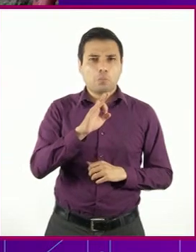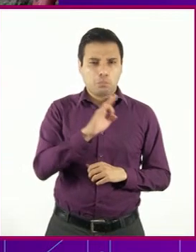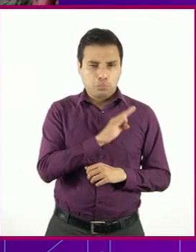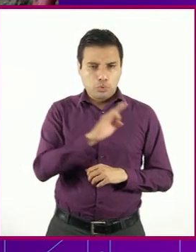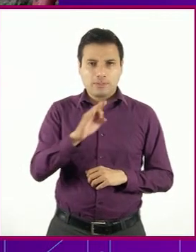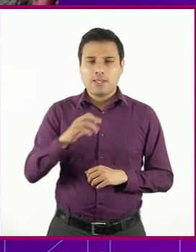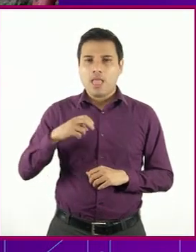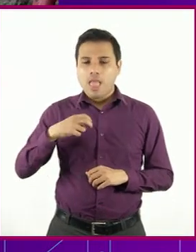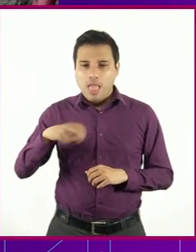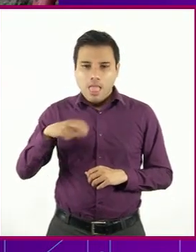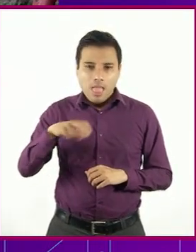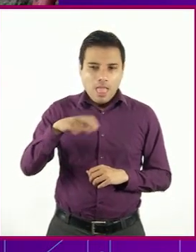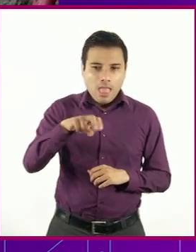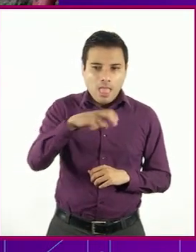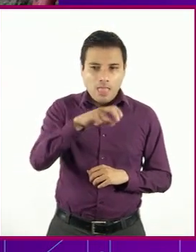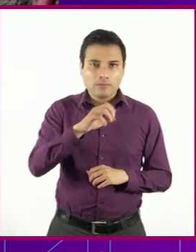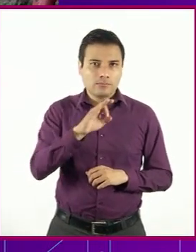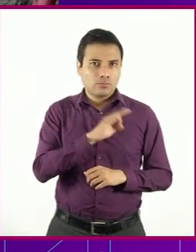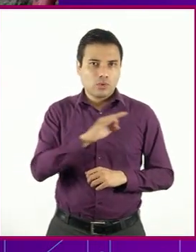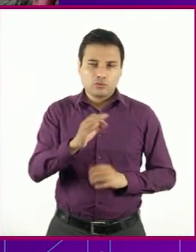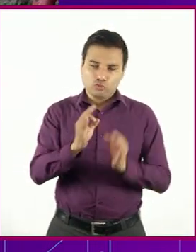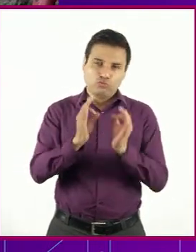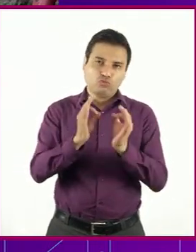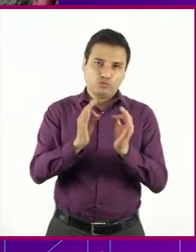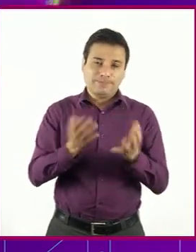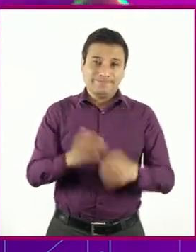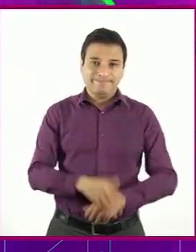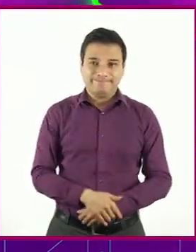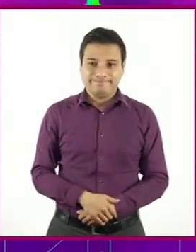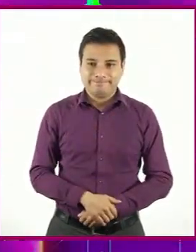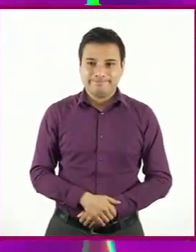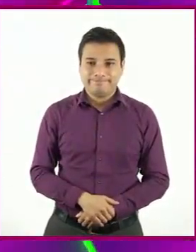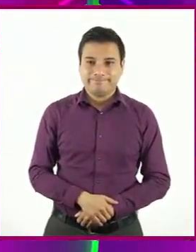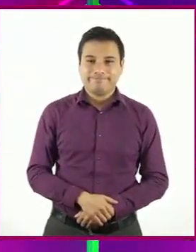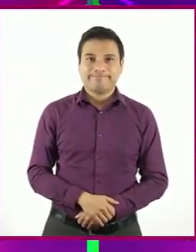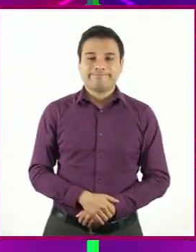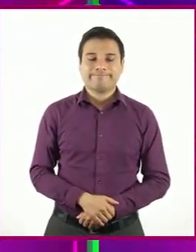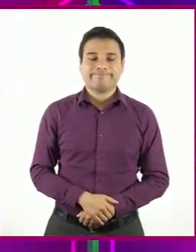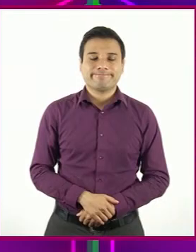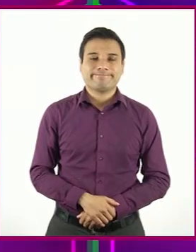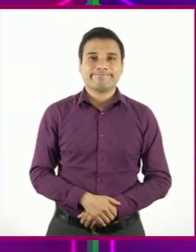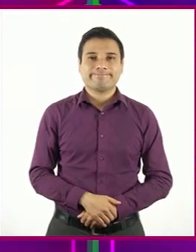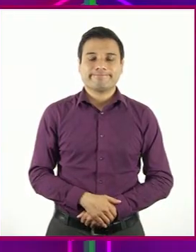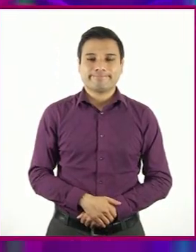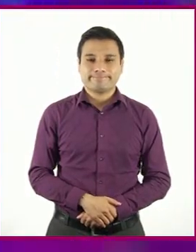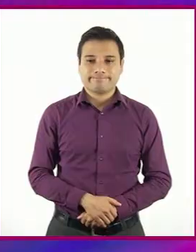va a ser de larga durabilidad el material que vamos a inducir.